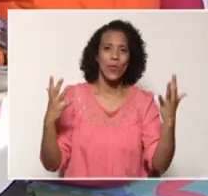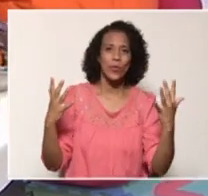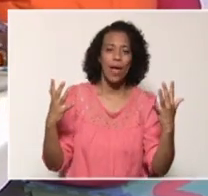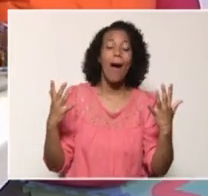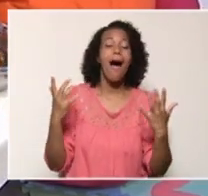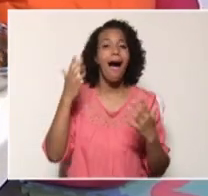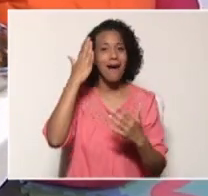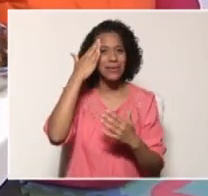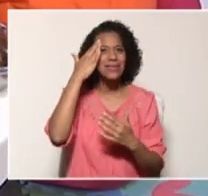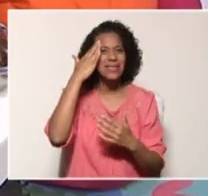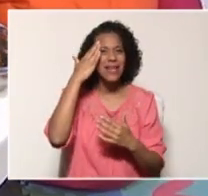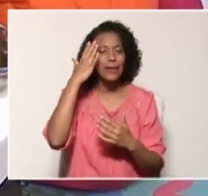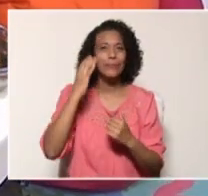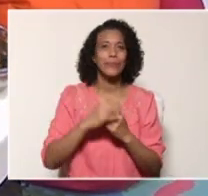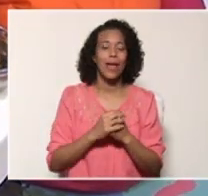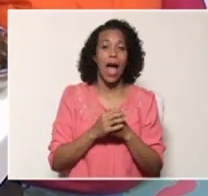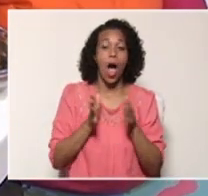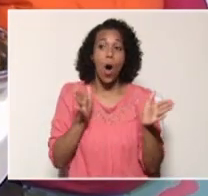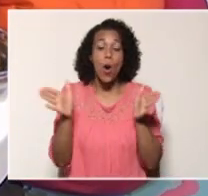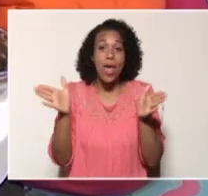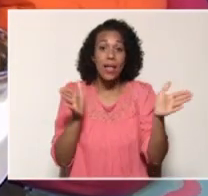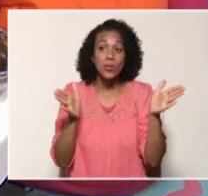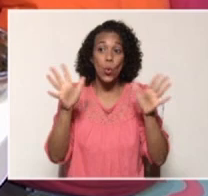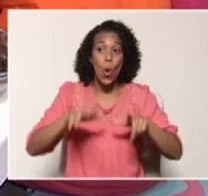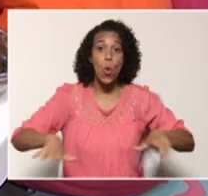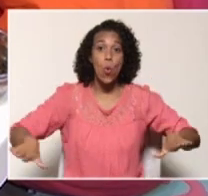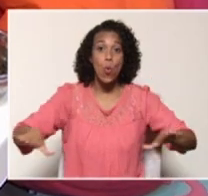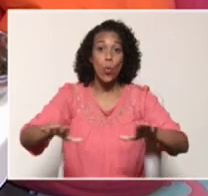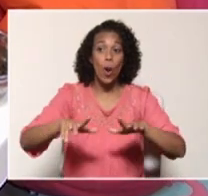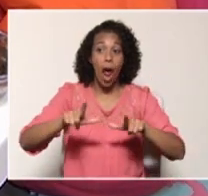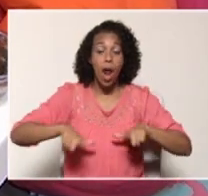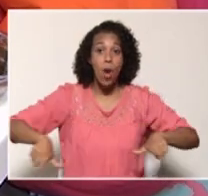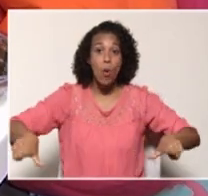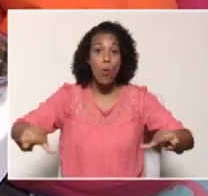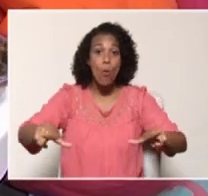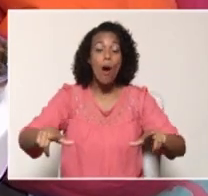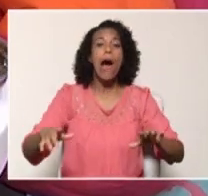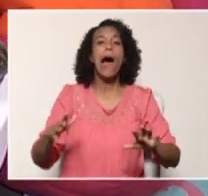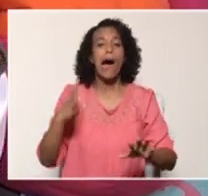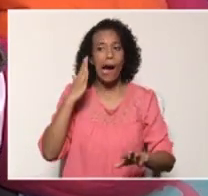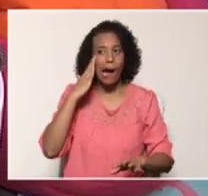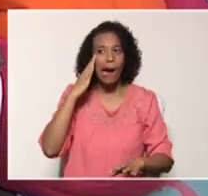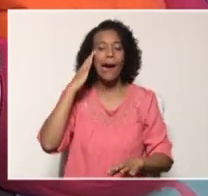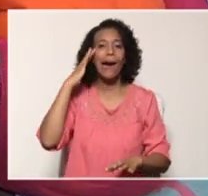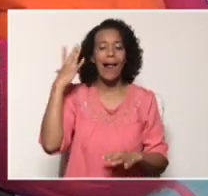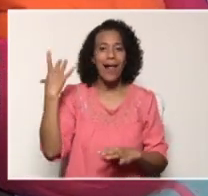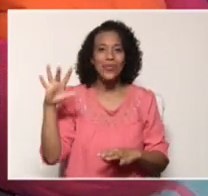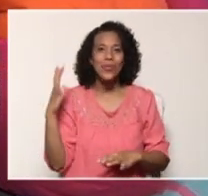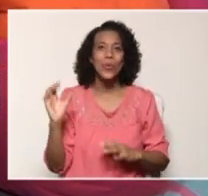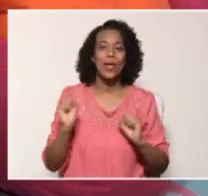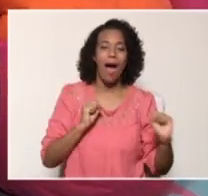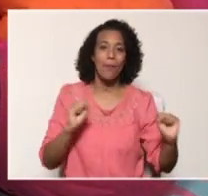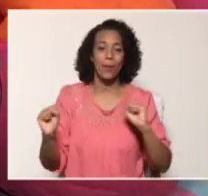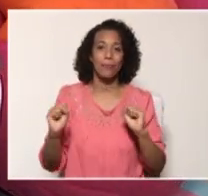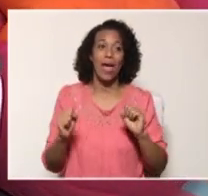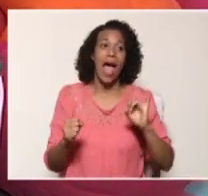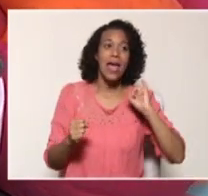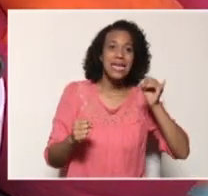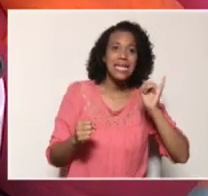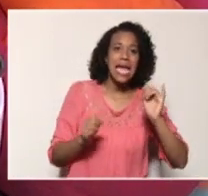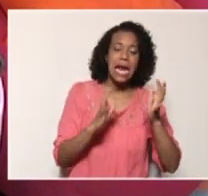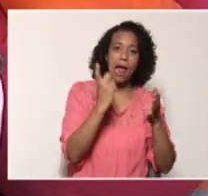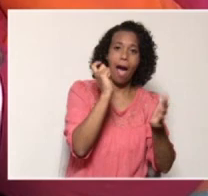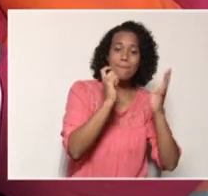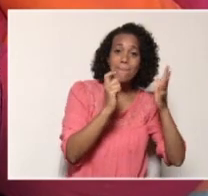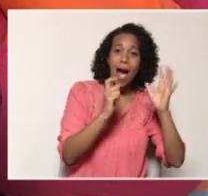que nuestros niños y niñas, además de orientarse espacialmente derecha e izquierda, también puedan ir potenciando a ser ambidiestro.